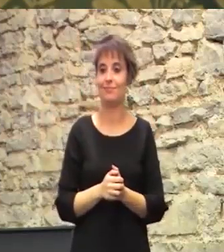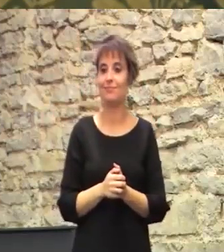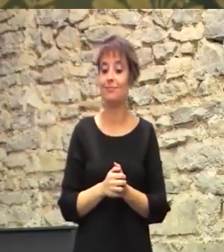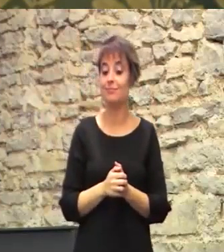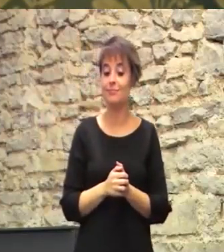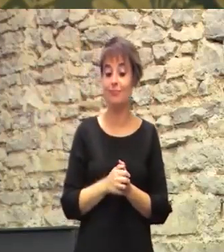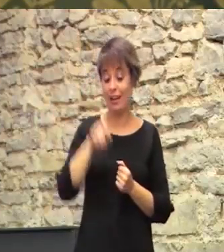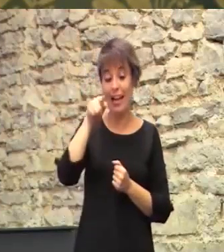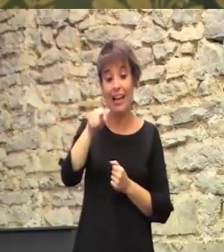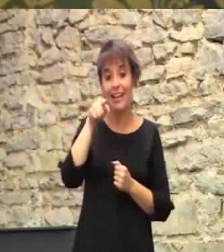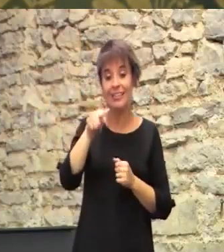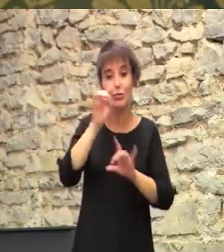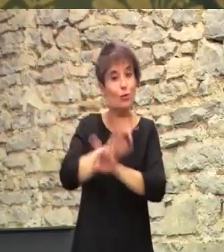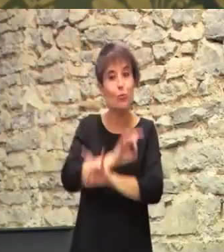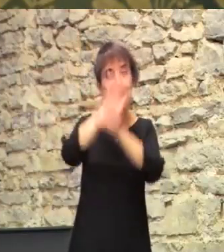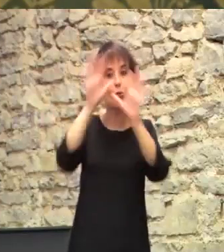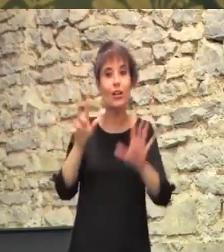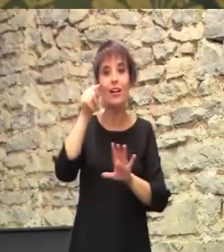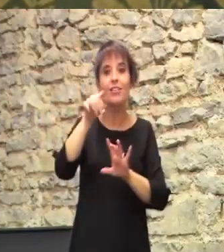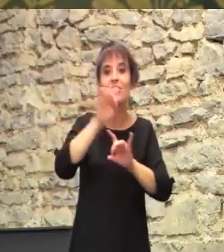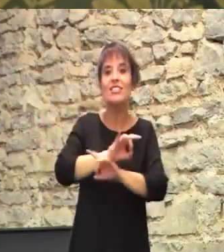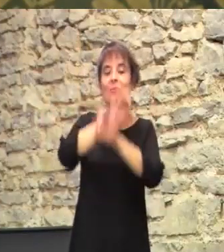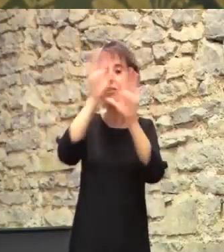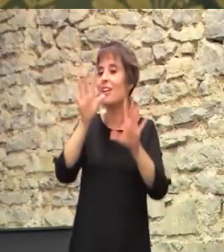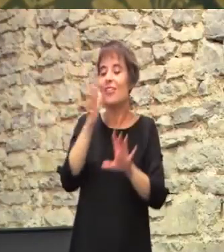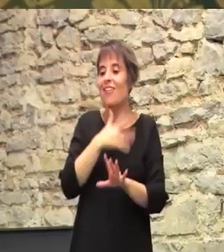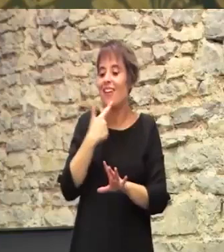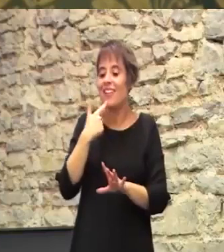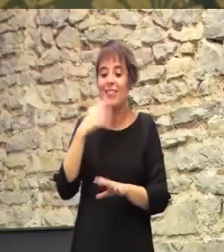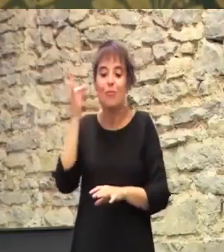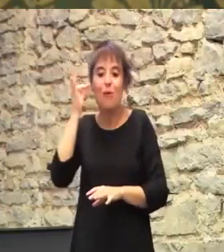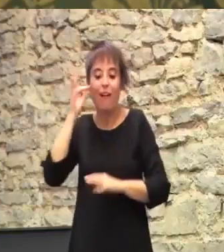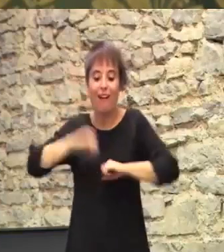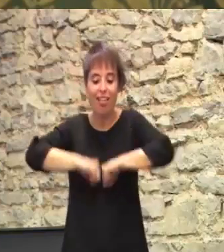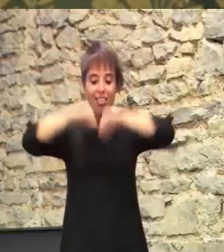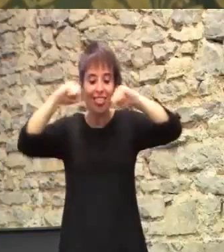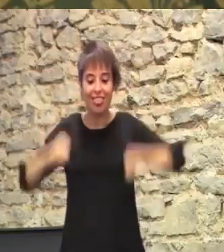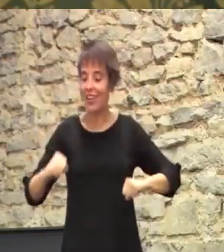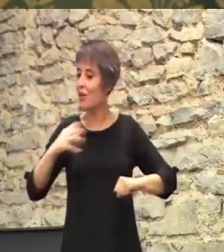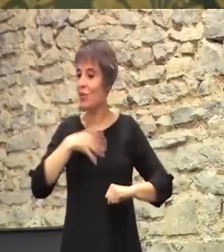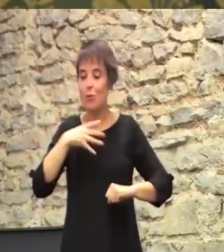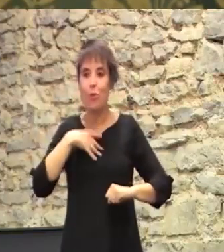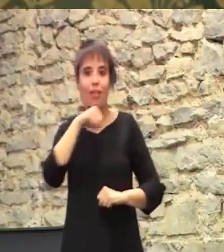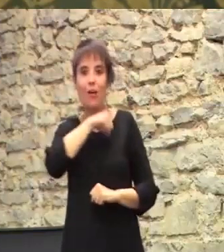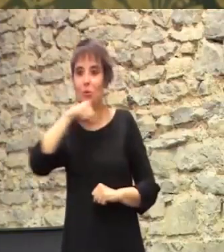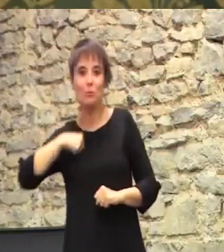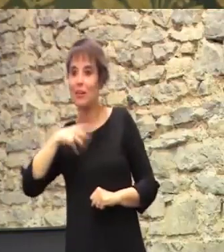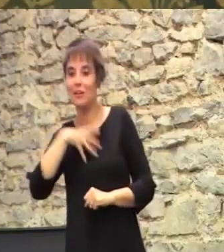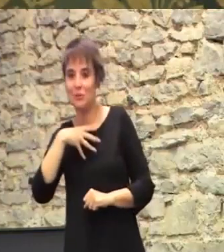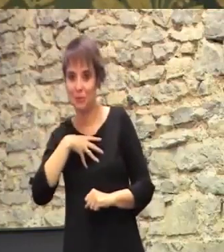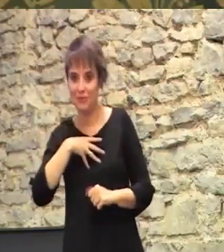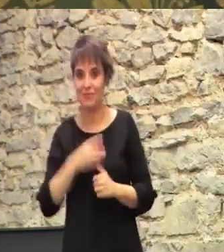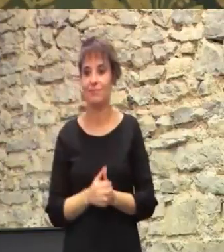es uno de los ejemplos en donde no estaba legitimada para nada la posibilidad de autonomía